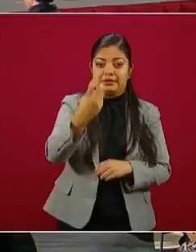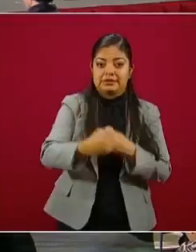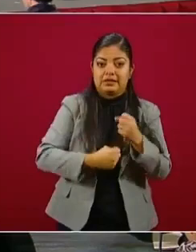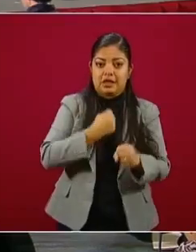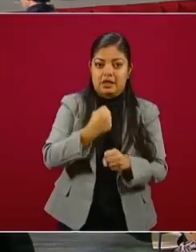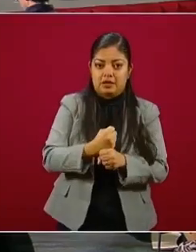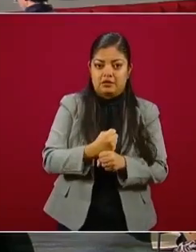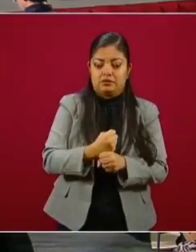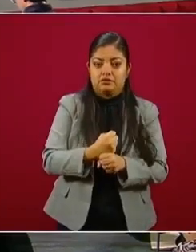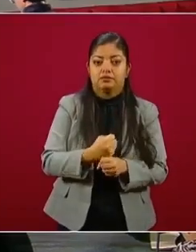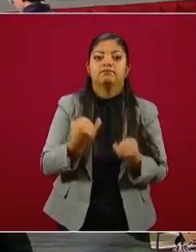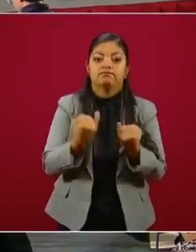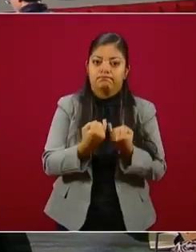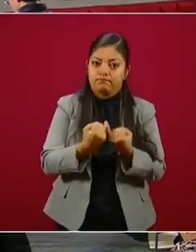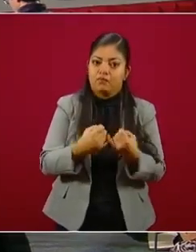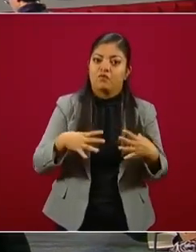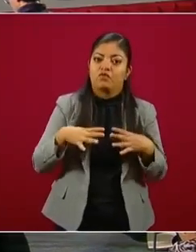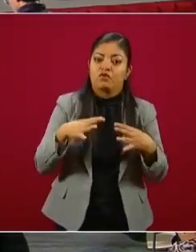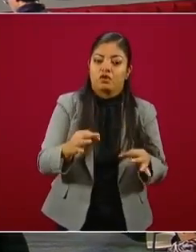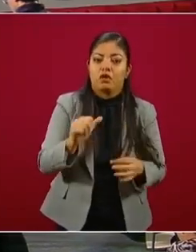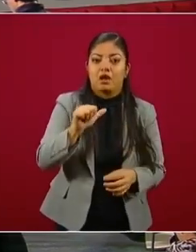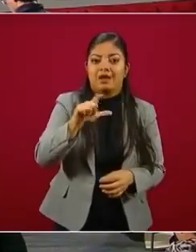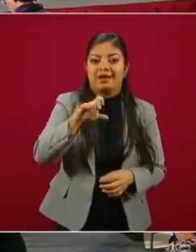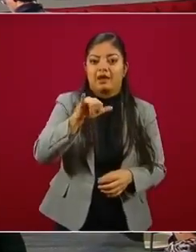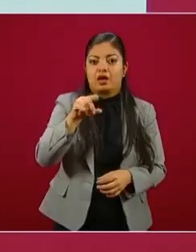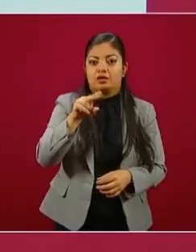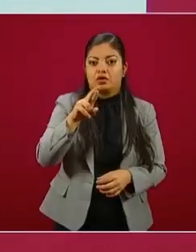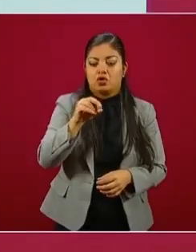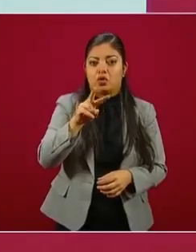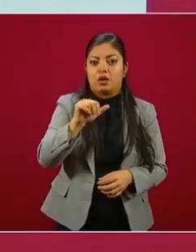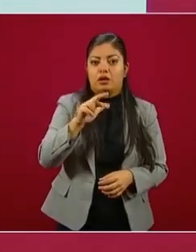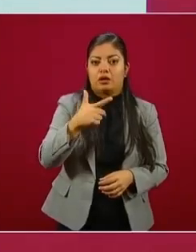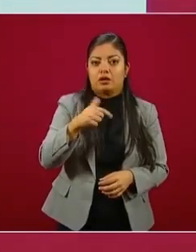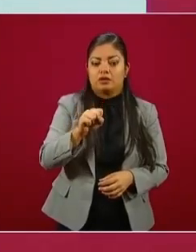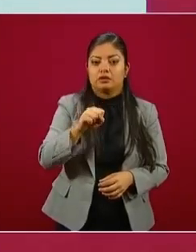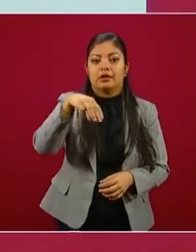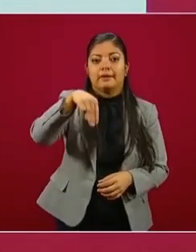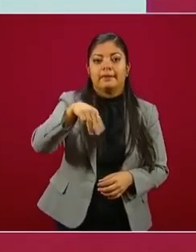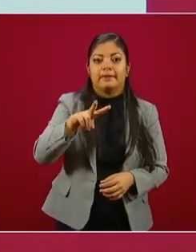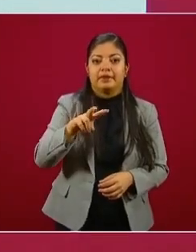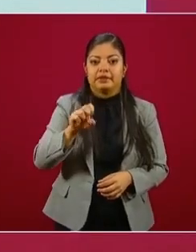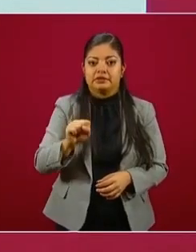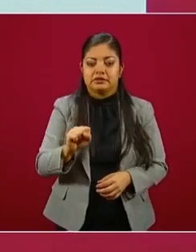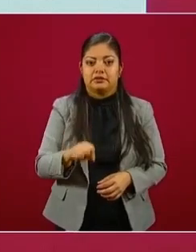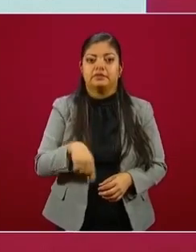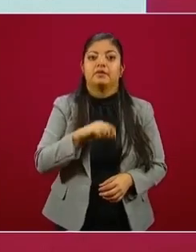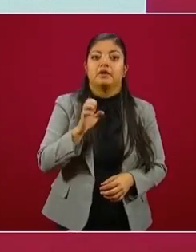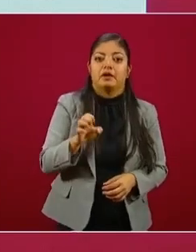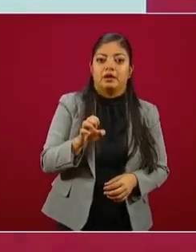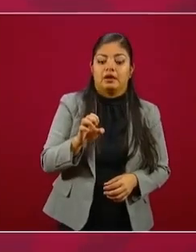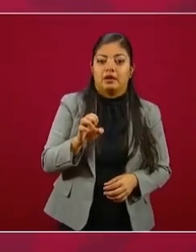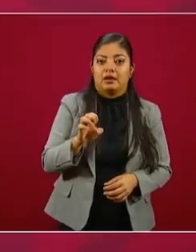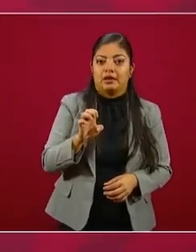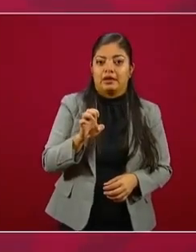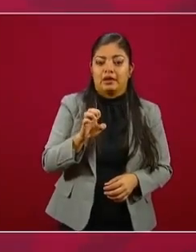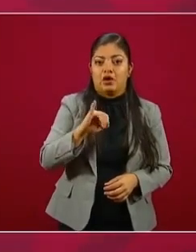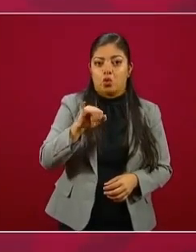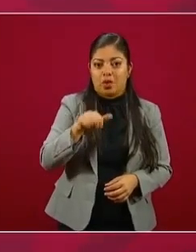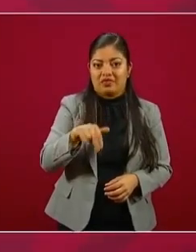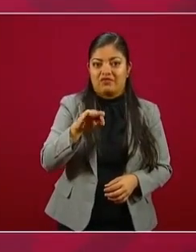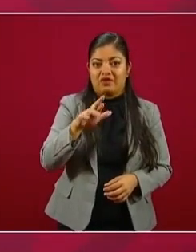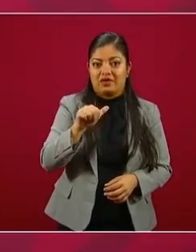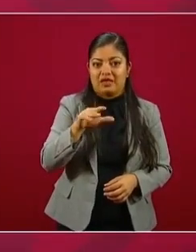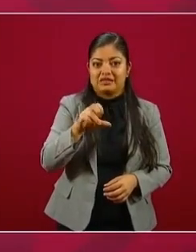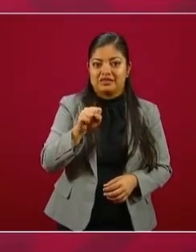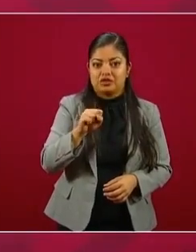También fundador Alejandro Vargas, MBS, Eduardo Ricalde Medina, Juan Francisco